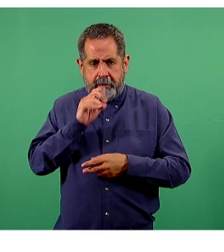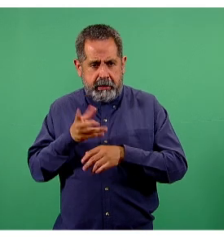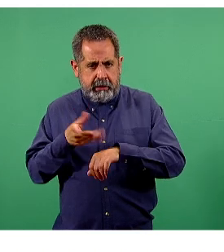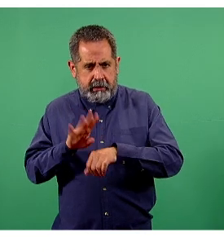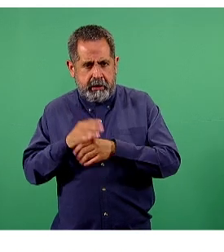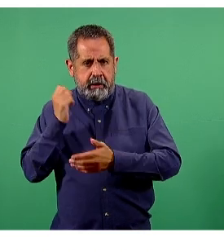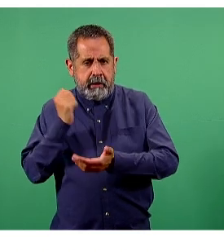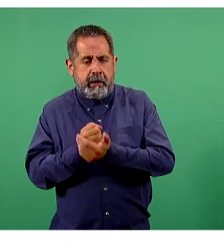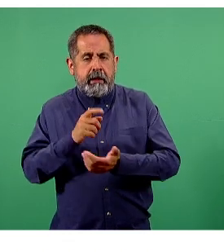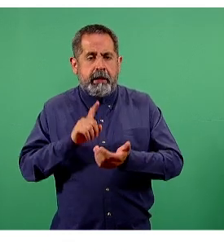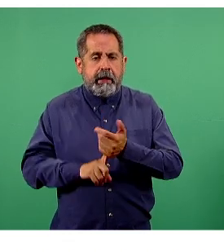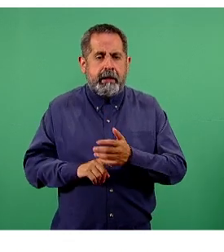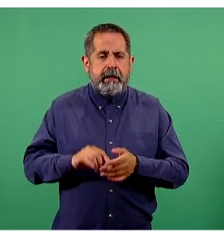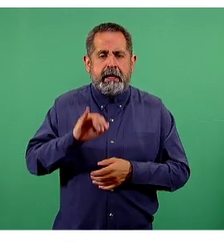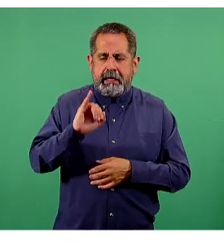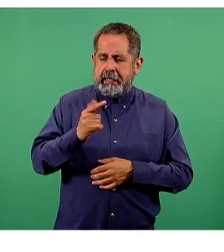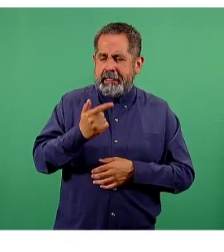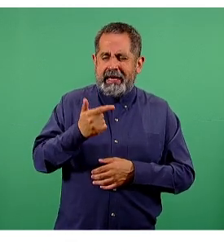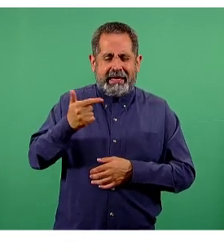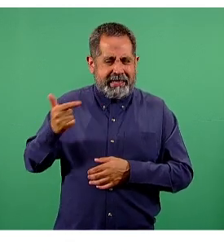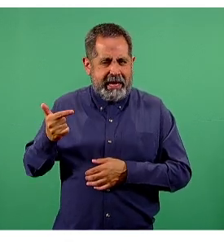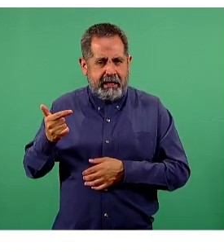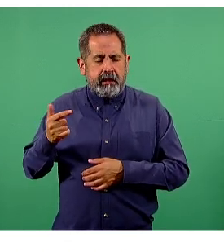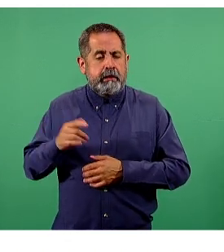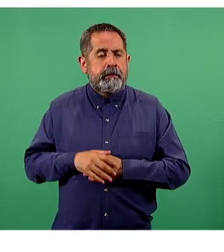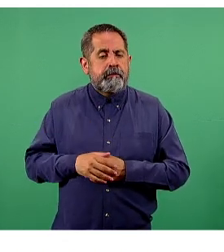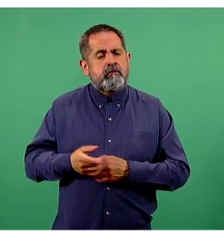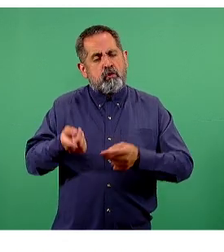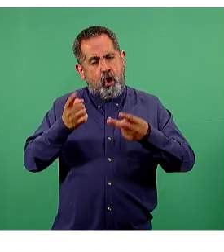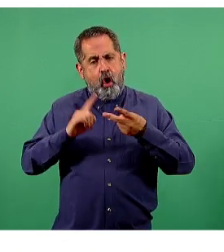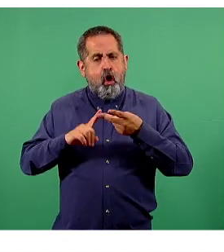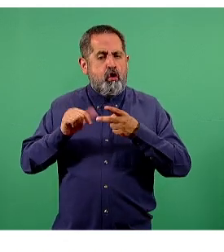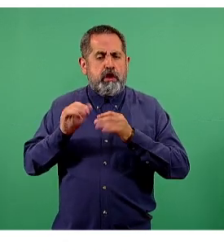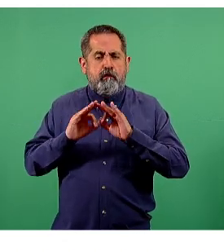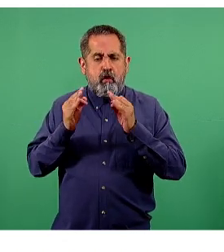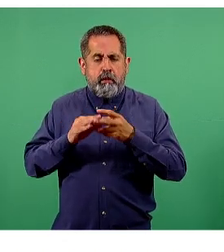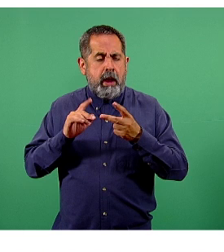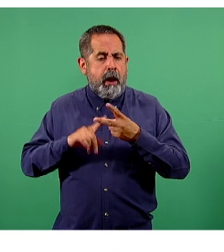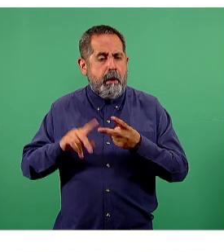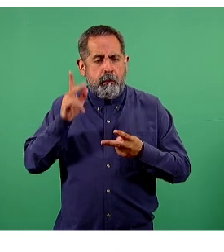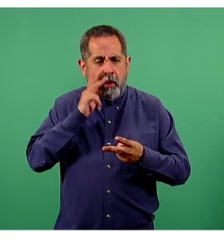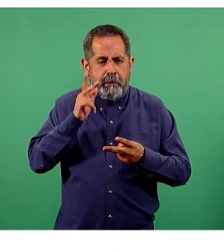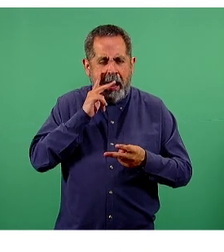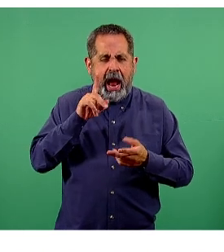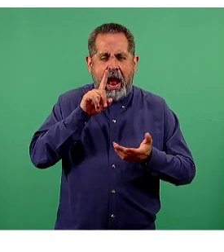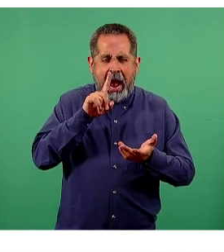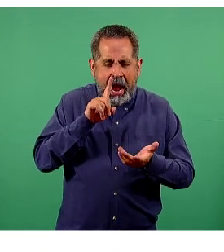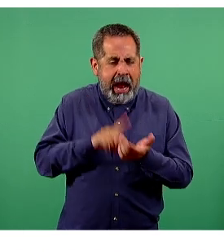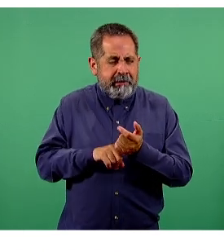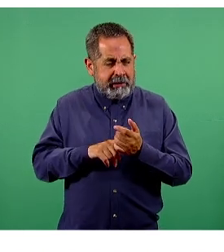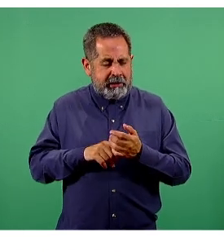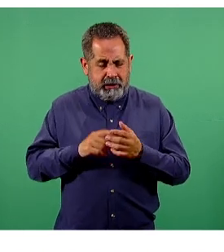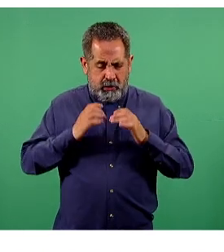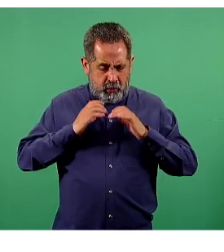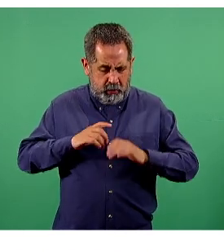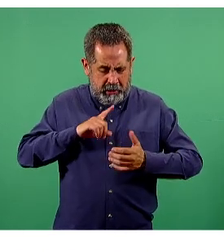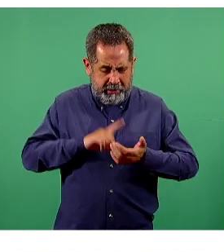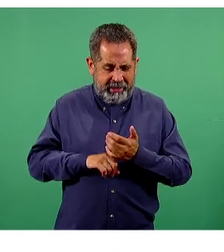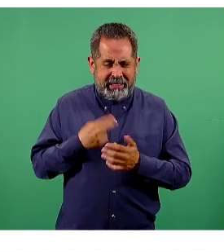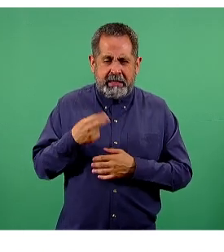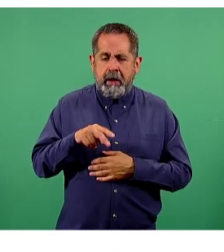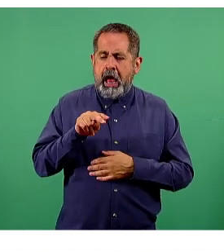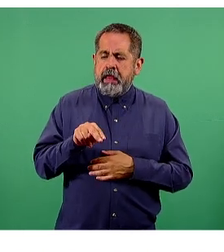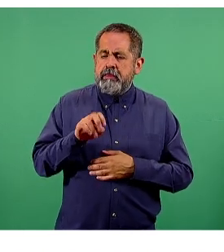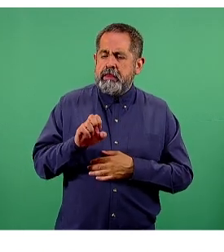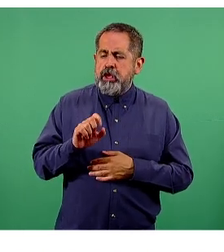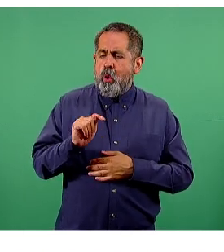otra prueba que es una prueba subrogada o busca evaluar los anticuerpos neutralizantes. Aunque nosotros